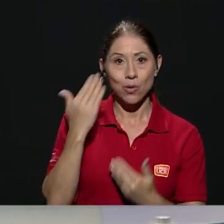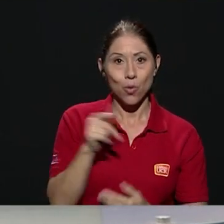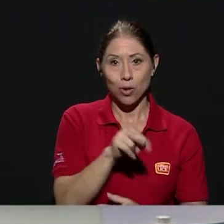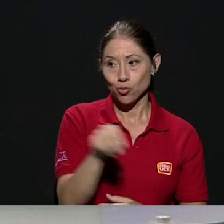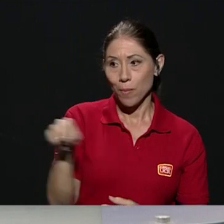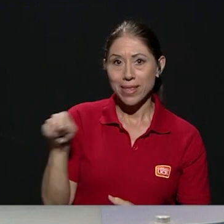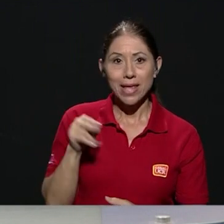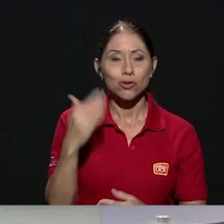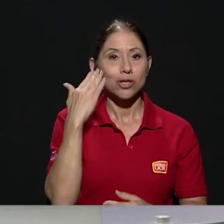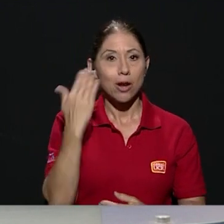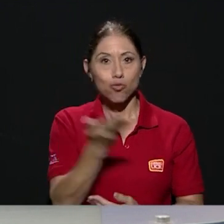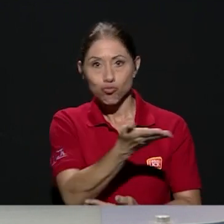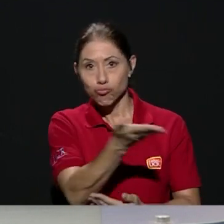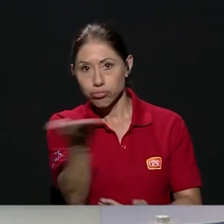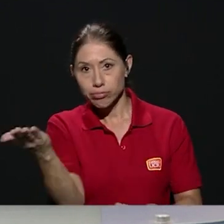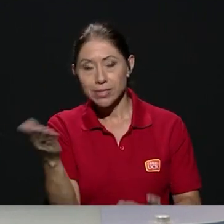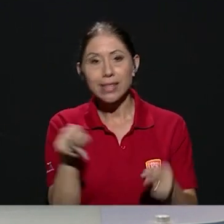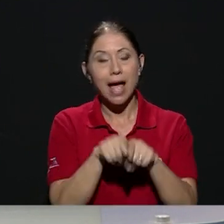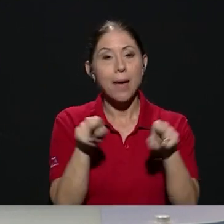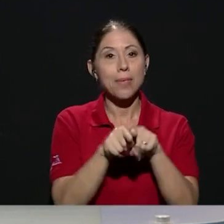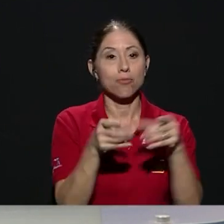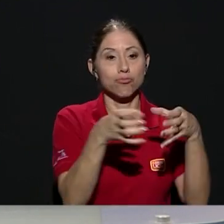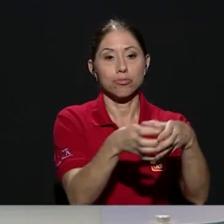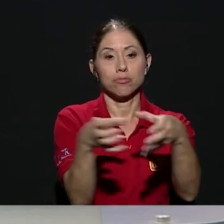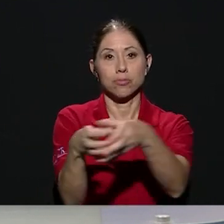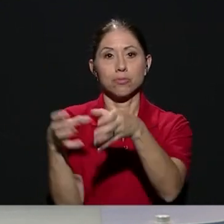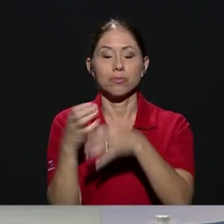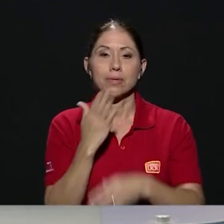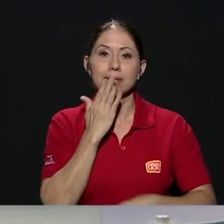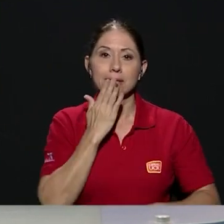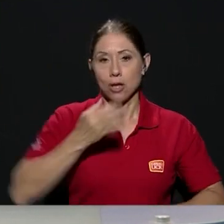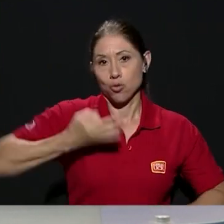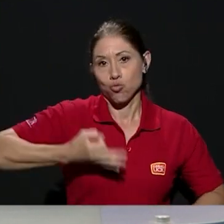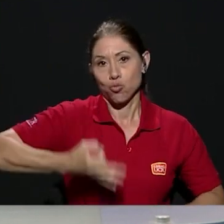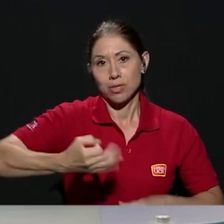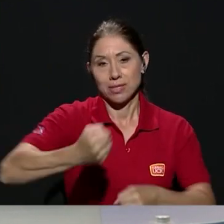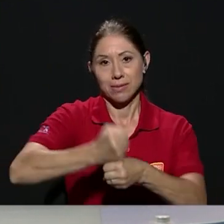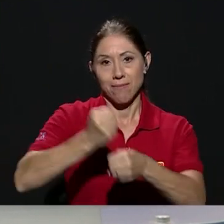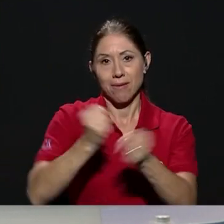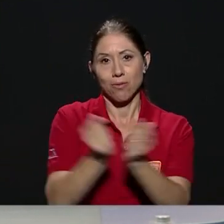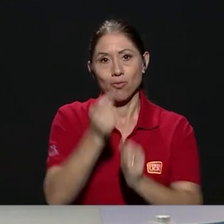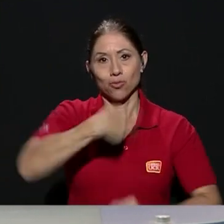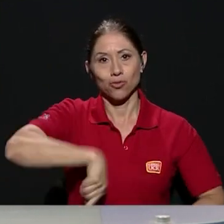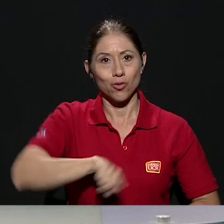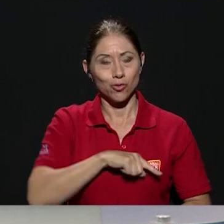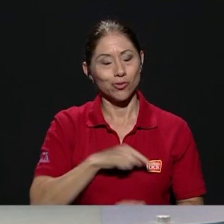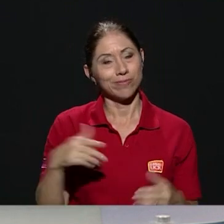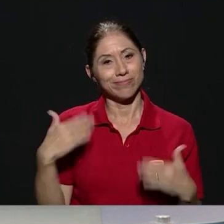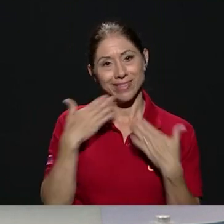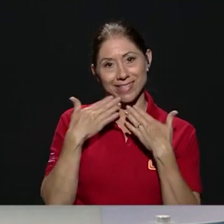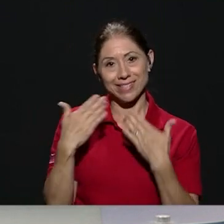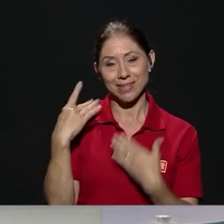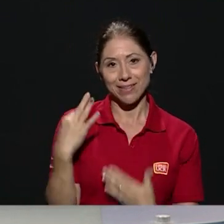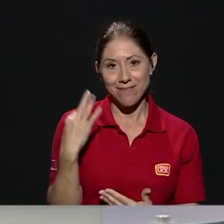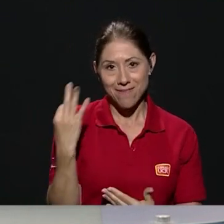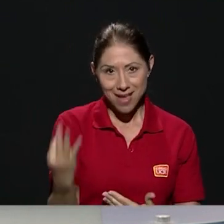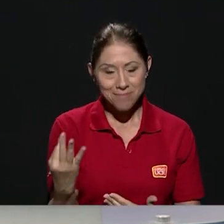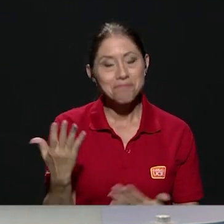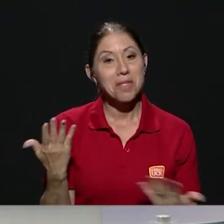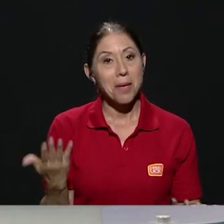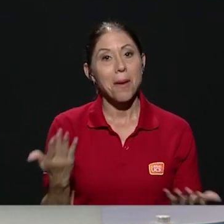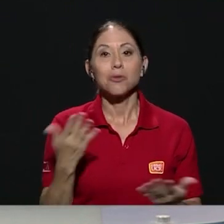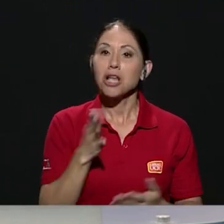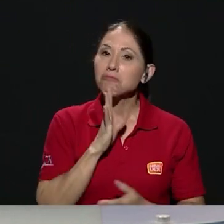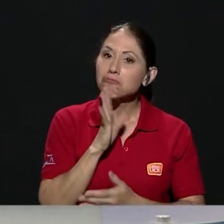a los televidentes y a las poblaciones indígenas que día con día trabajan con nosotros. Es un placer la invitación y vamos